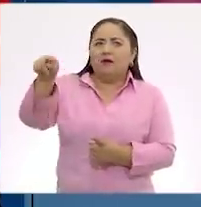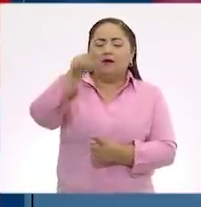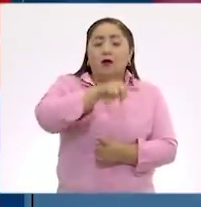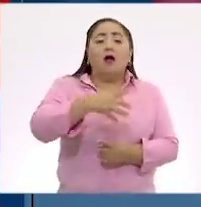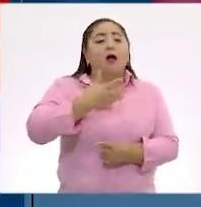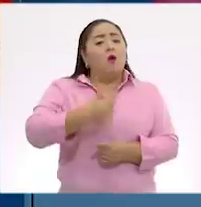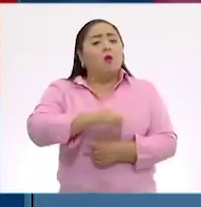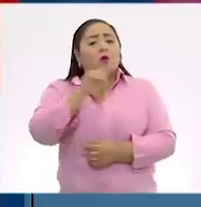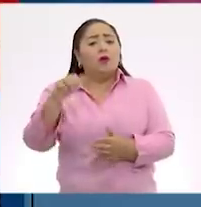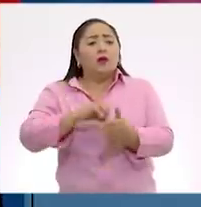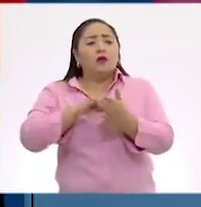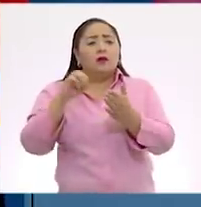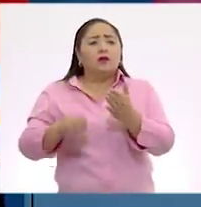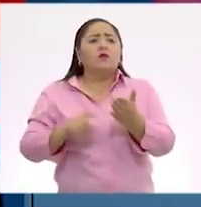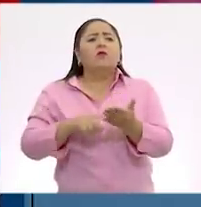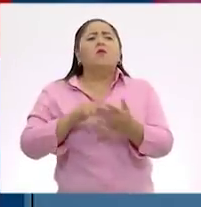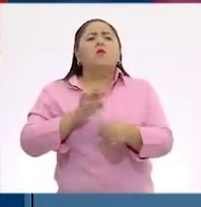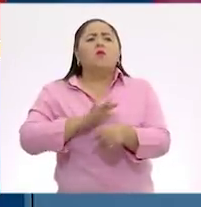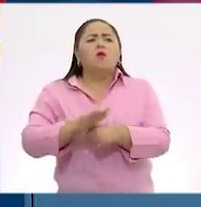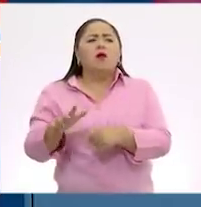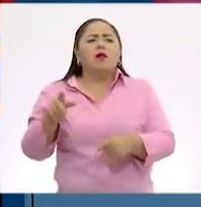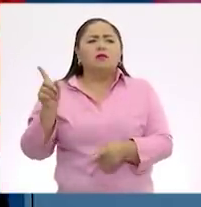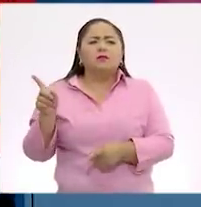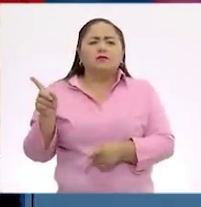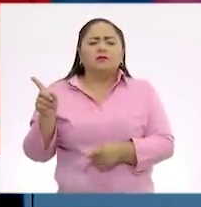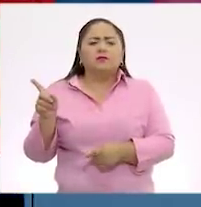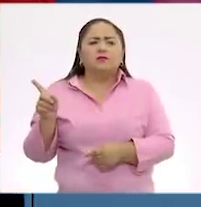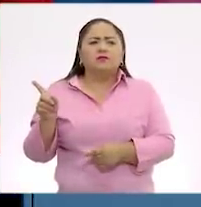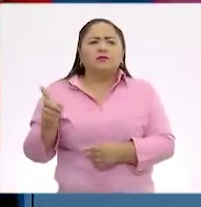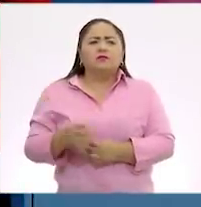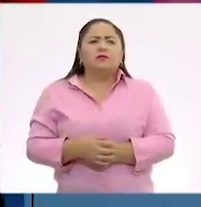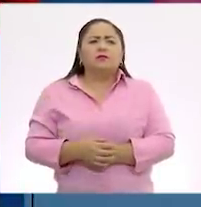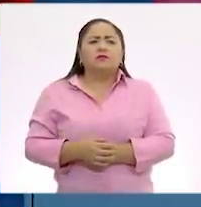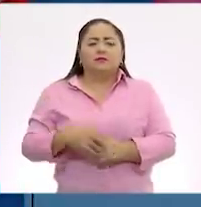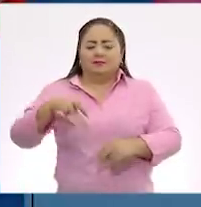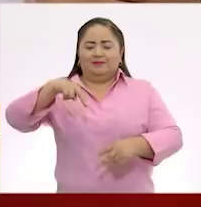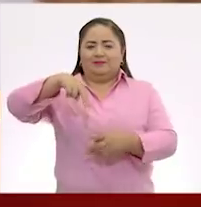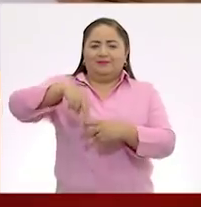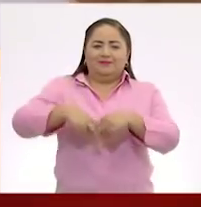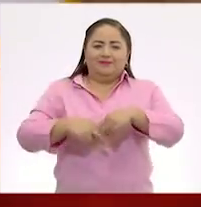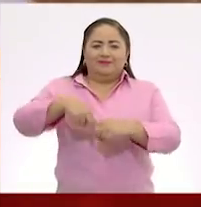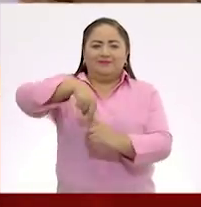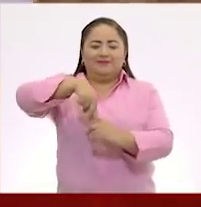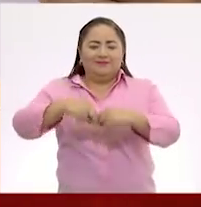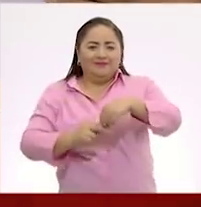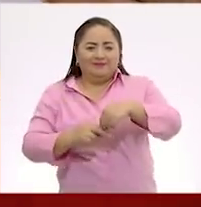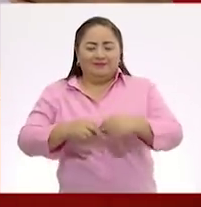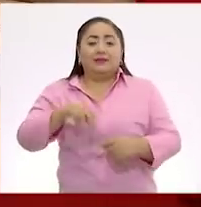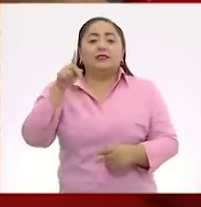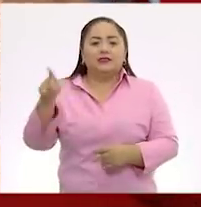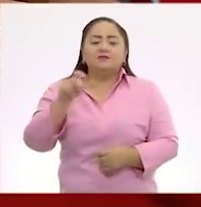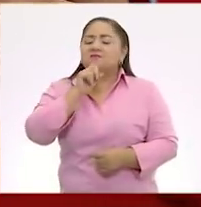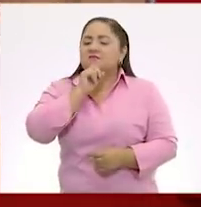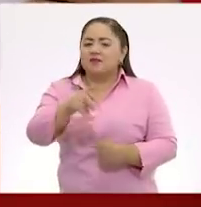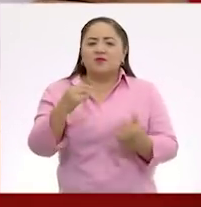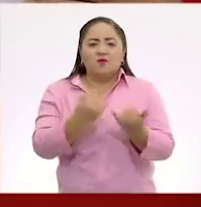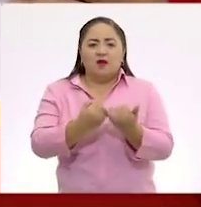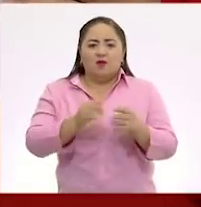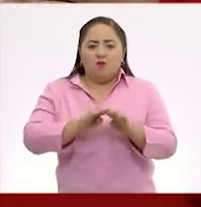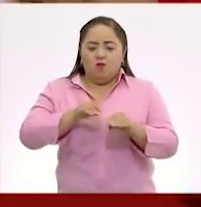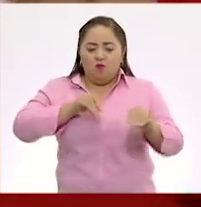Otro ejemplo de móvil es... Un sube y baja. Un sube y baja. De igual manera,